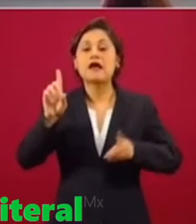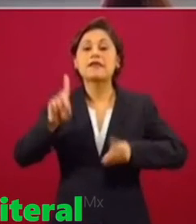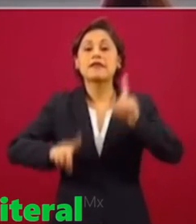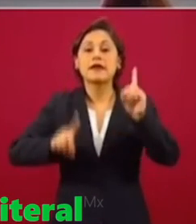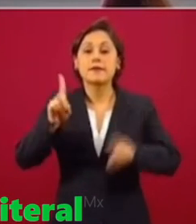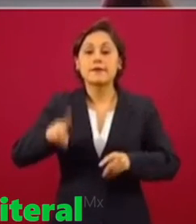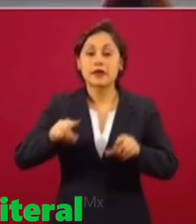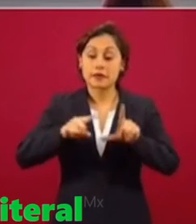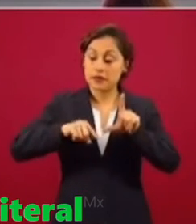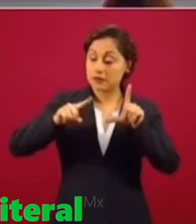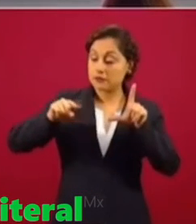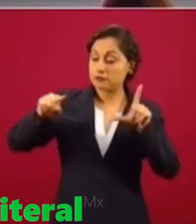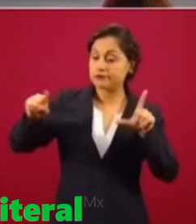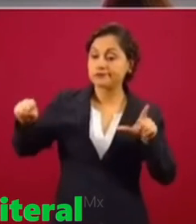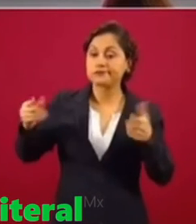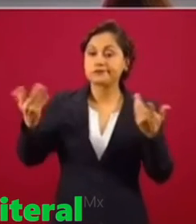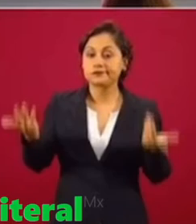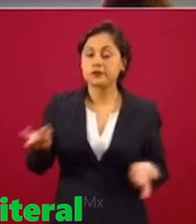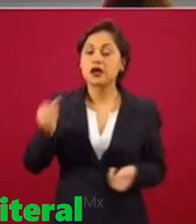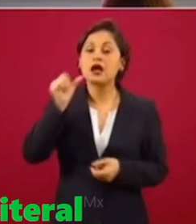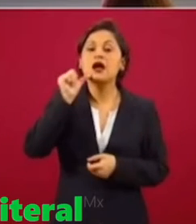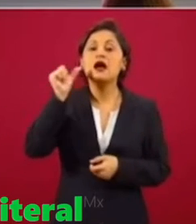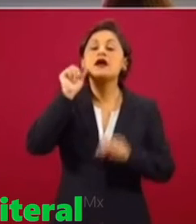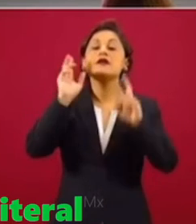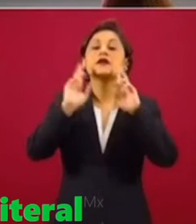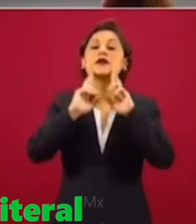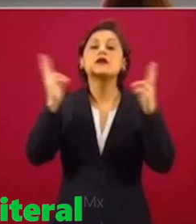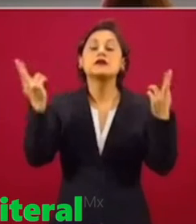reunión con los